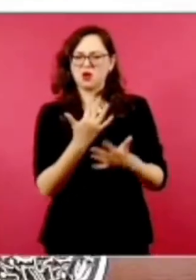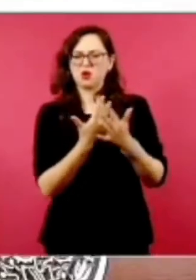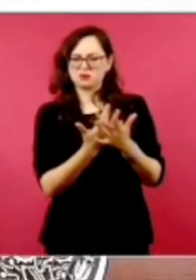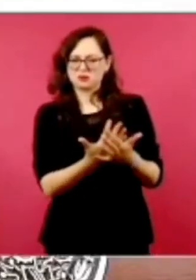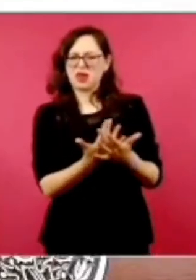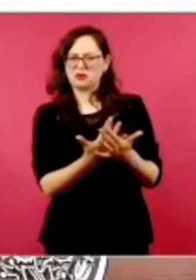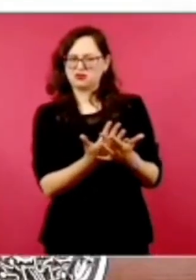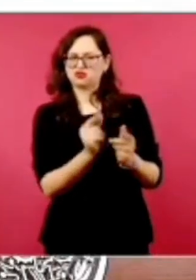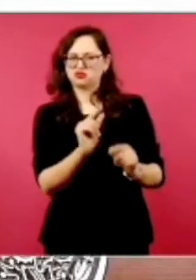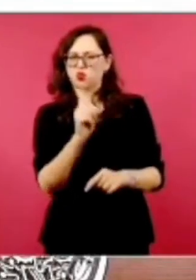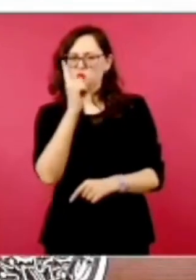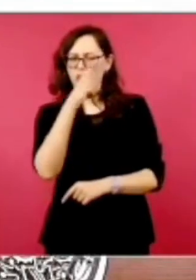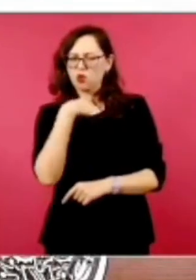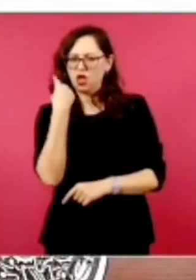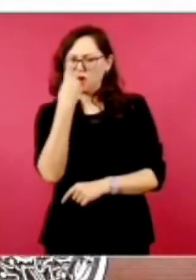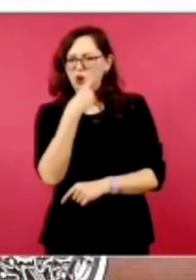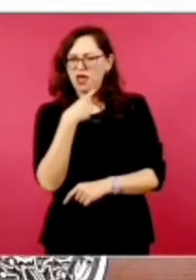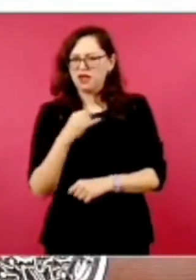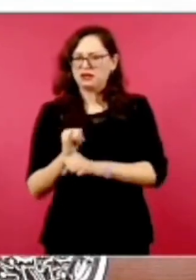les da que